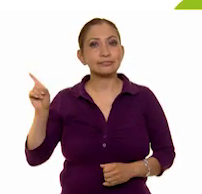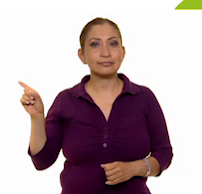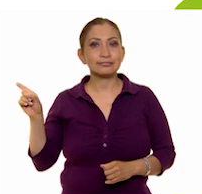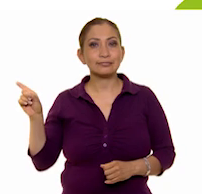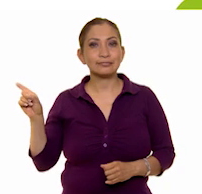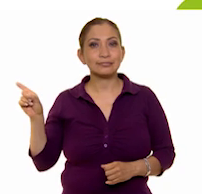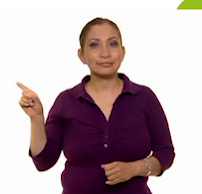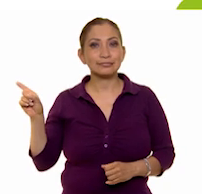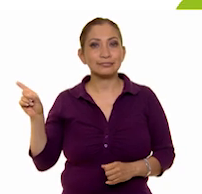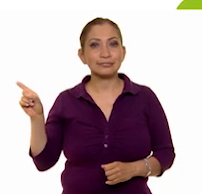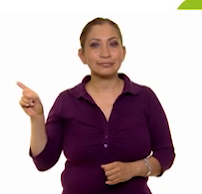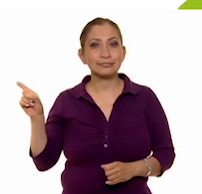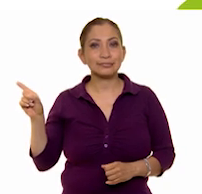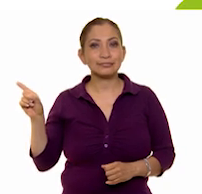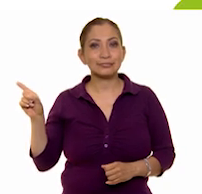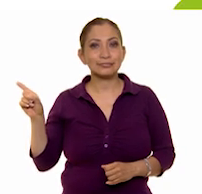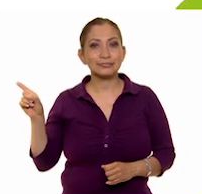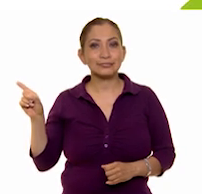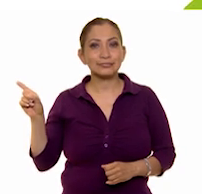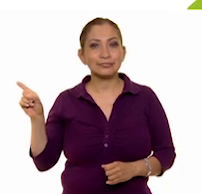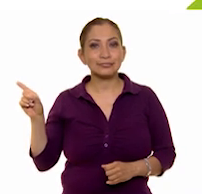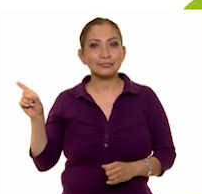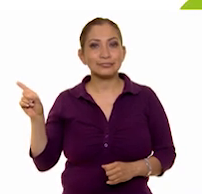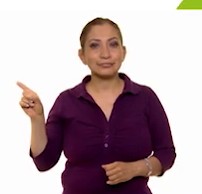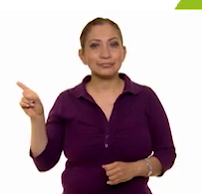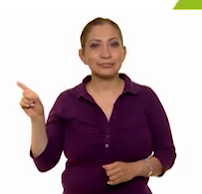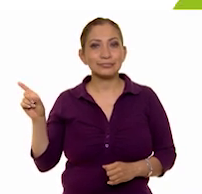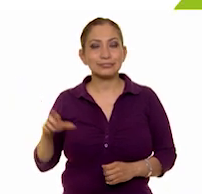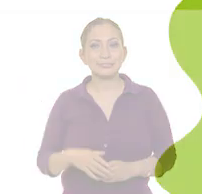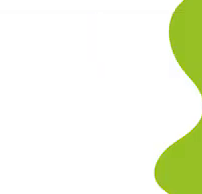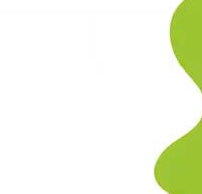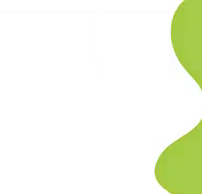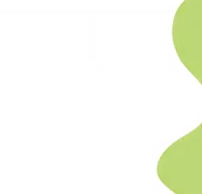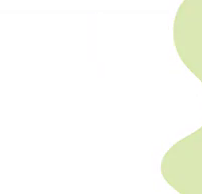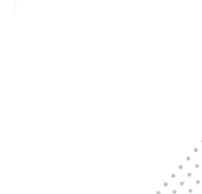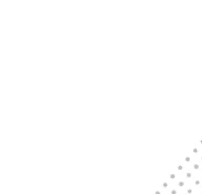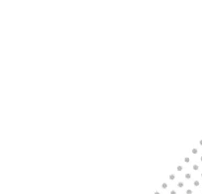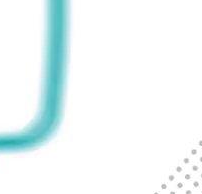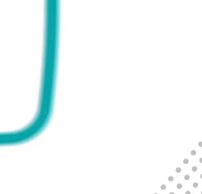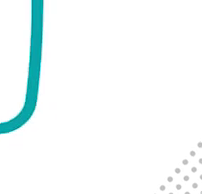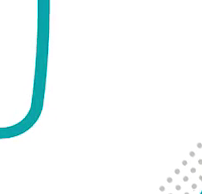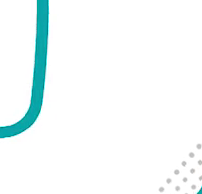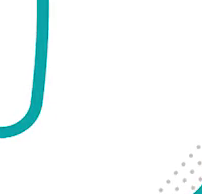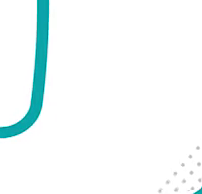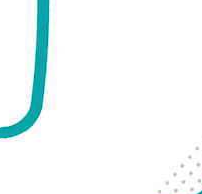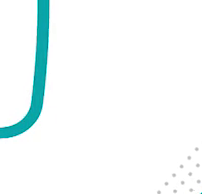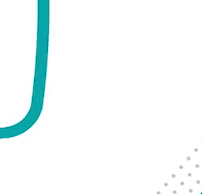siguiente liga: aprendeencasa.cep.gob.mx.